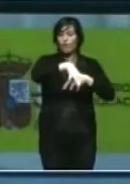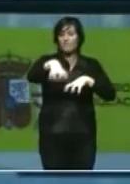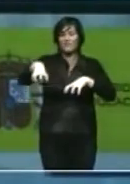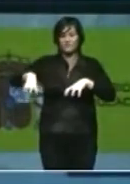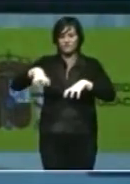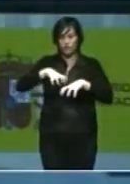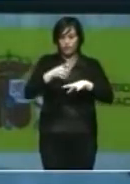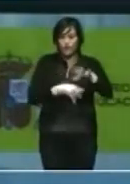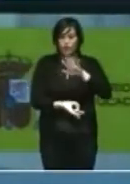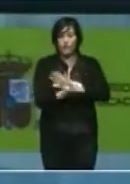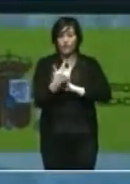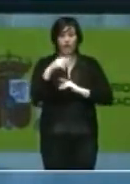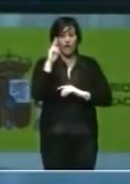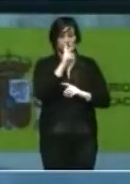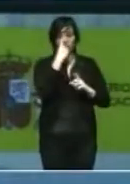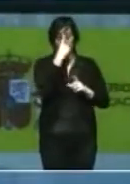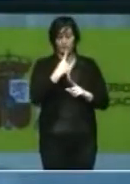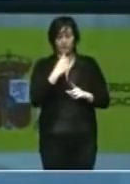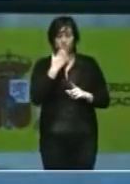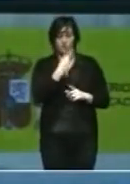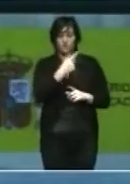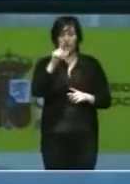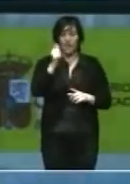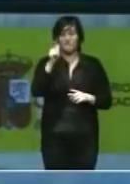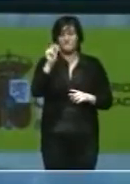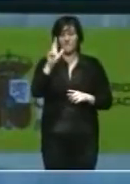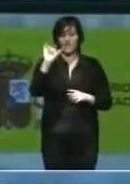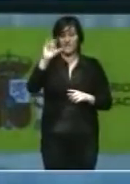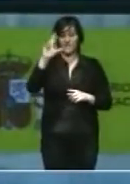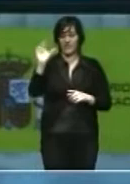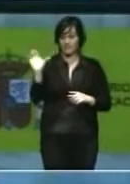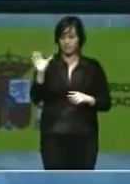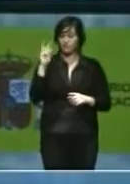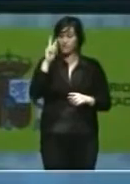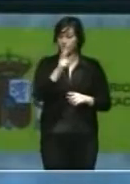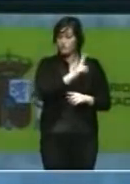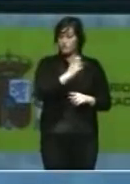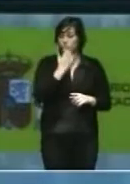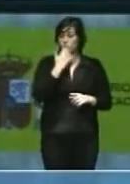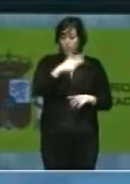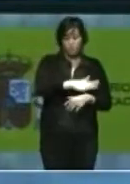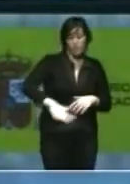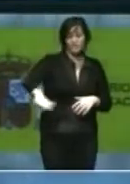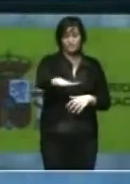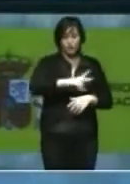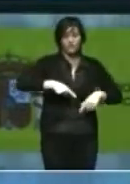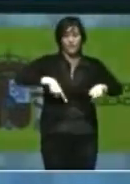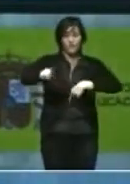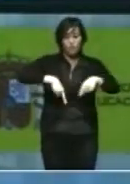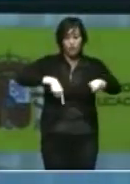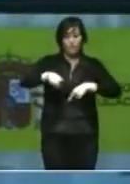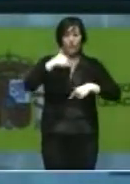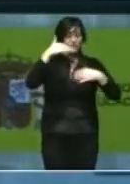dando origen, bueno, pues a estas imágenes de la Freie, que, bueno, en los que esos espacios de circulación